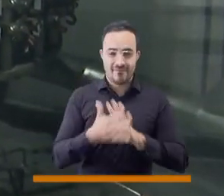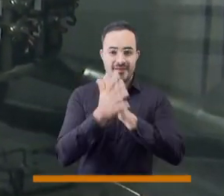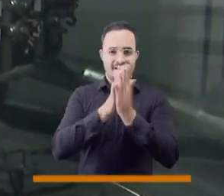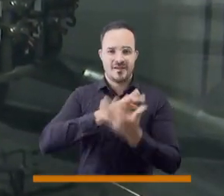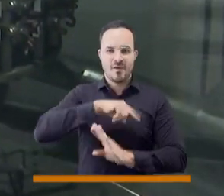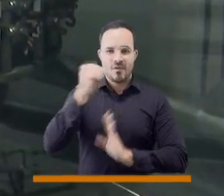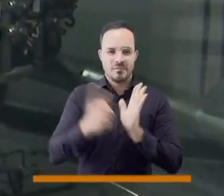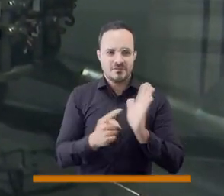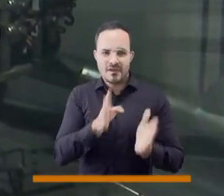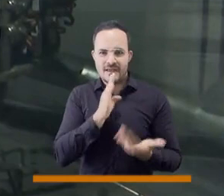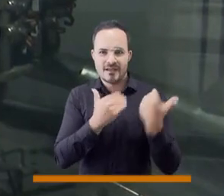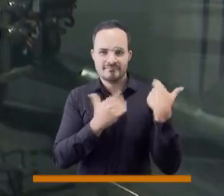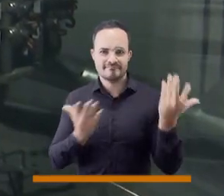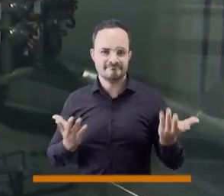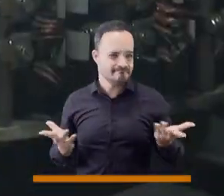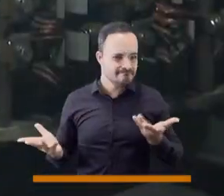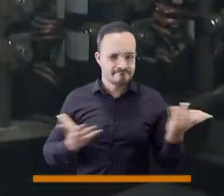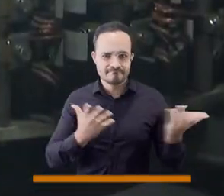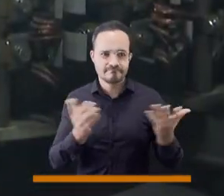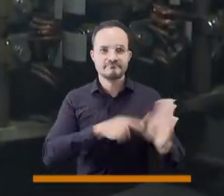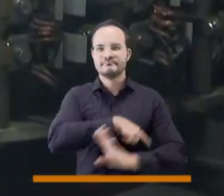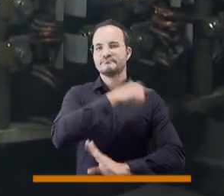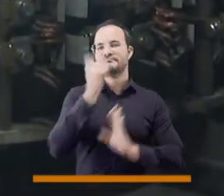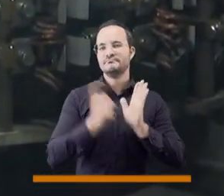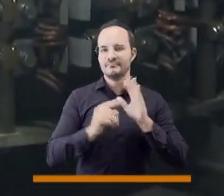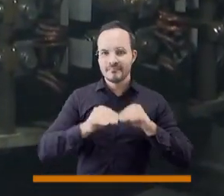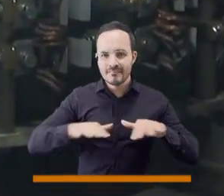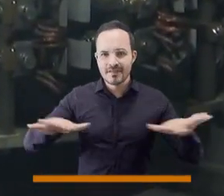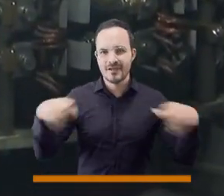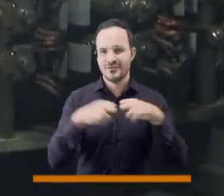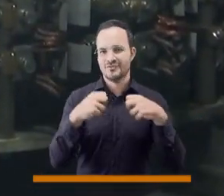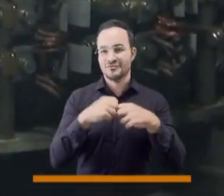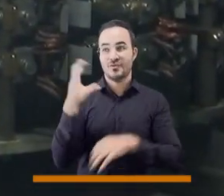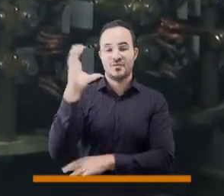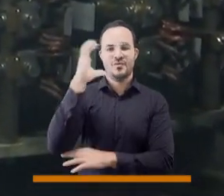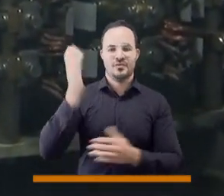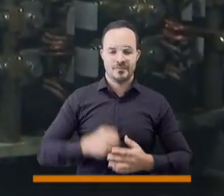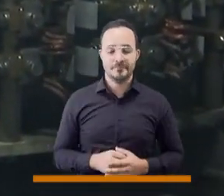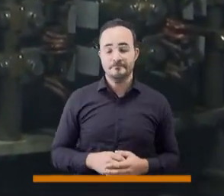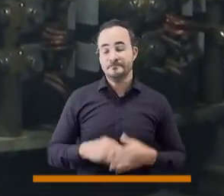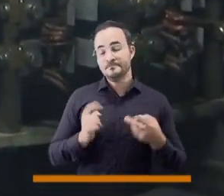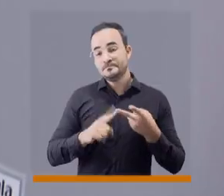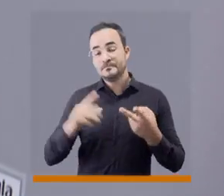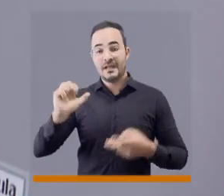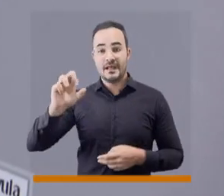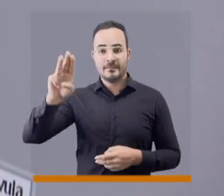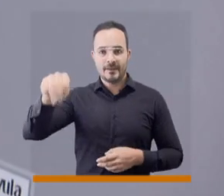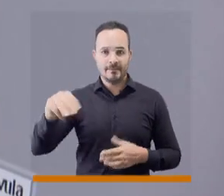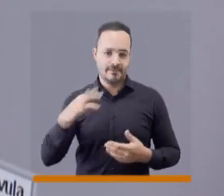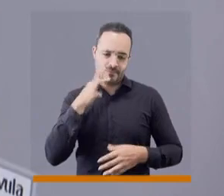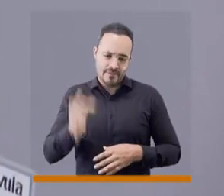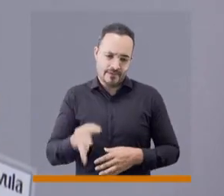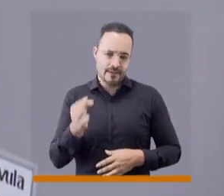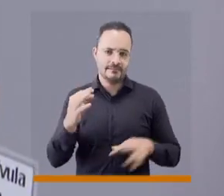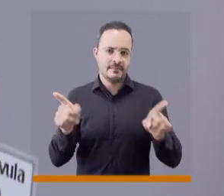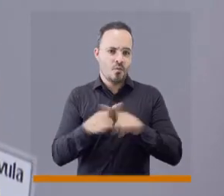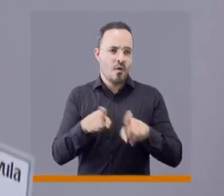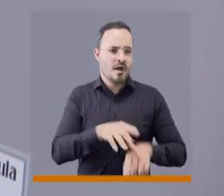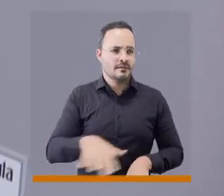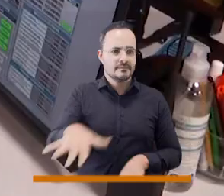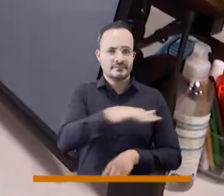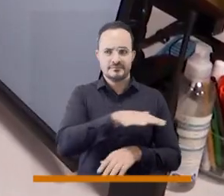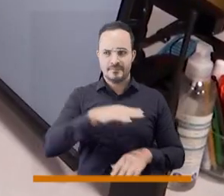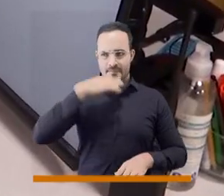marcha para generar energía, para cumplir los compromisos ante la CREG. Y finalmente, pues EPM para los